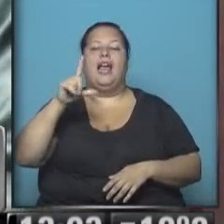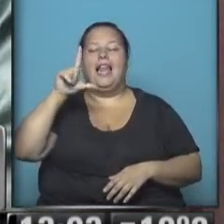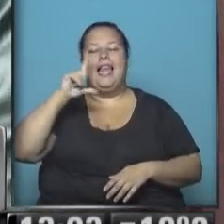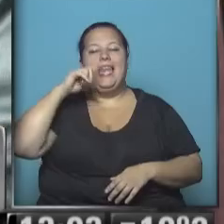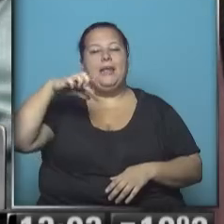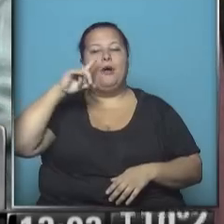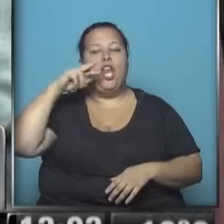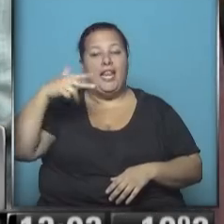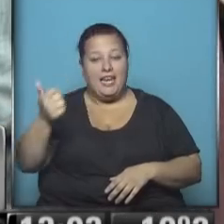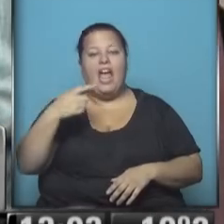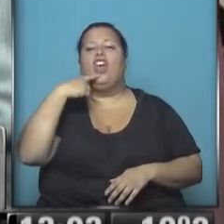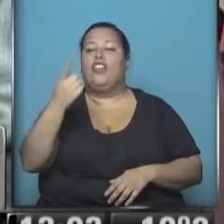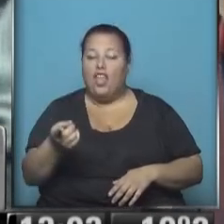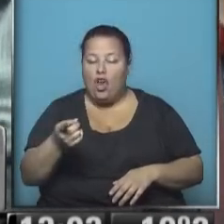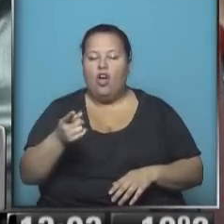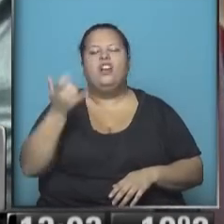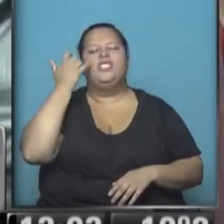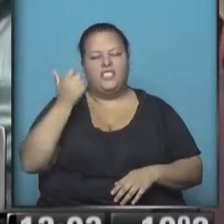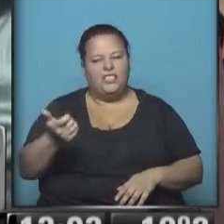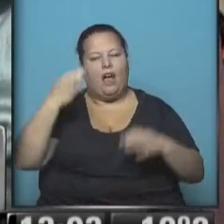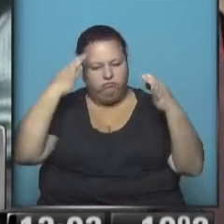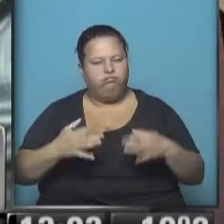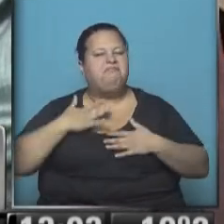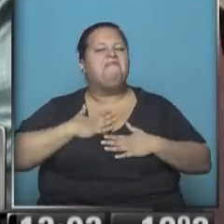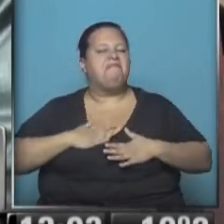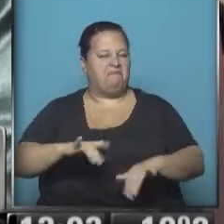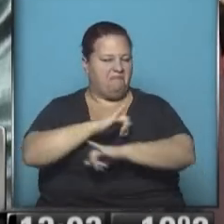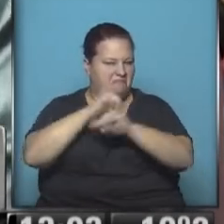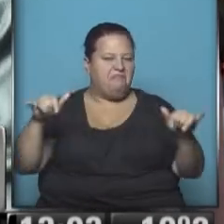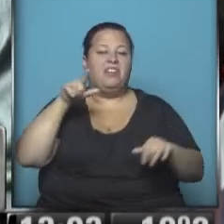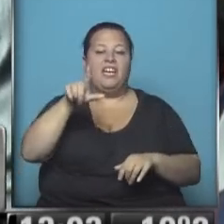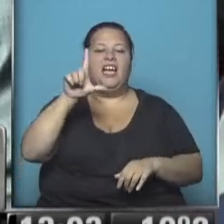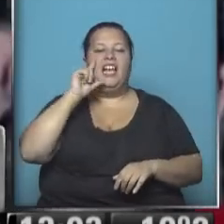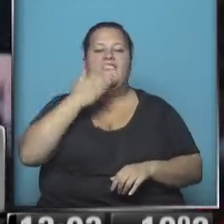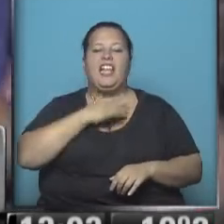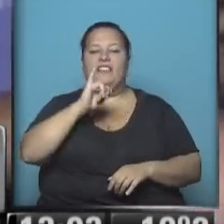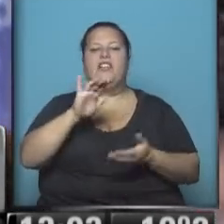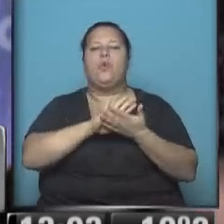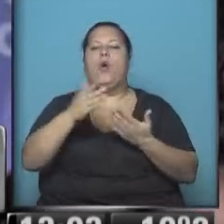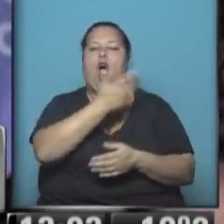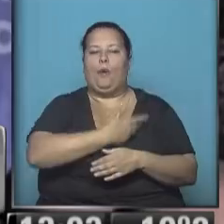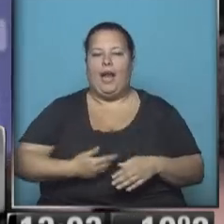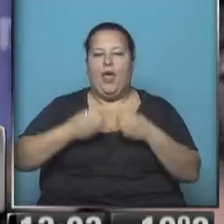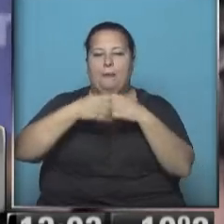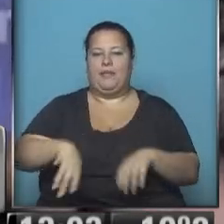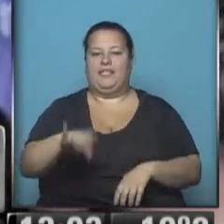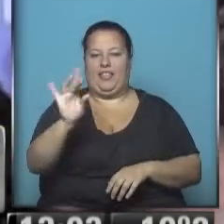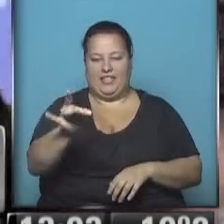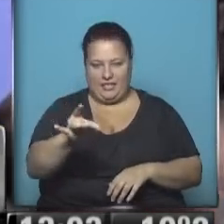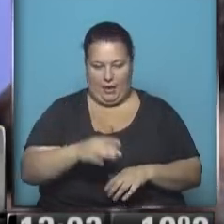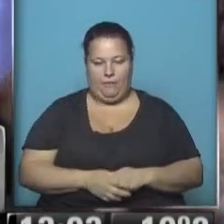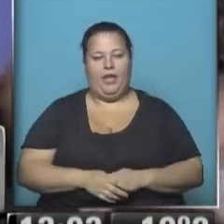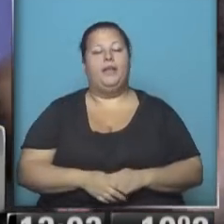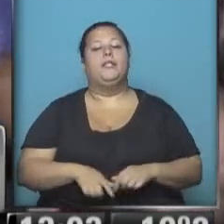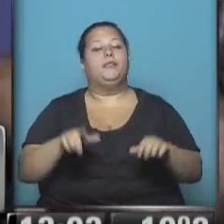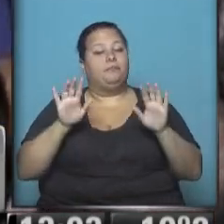Dipolina, dijo que ya pueden anunciar con tranquilidad que Lifchis será el nuevo gobernador a partir de diciembre. De